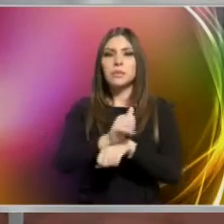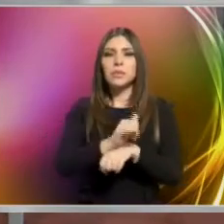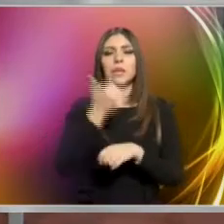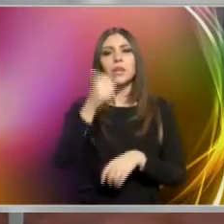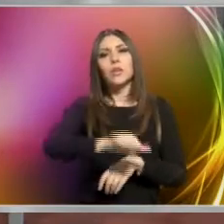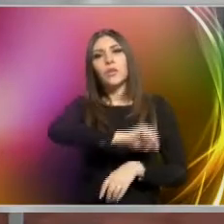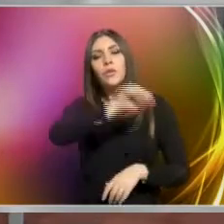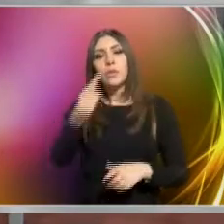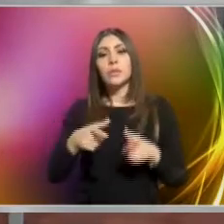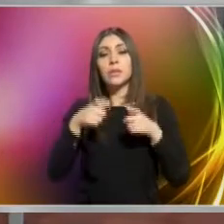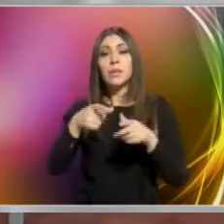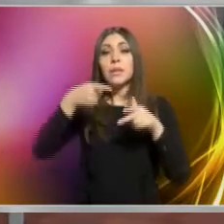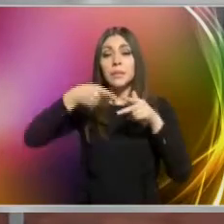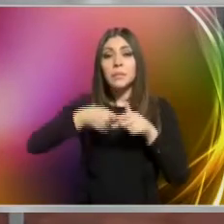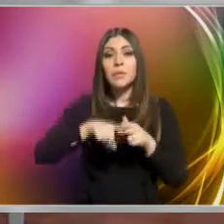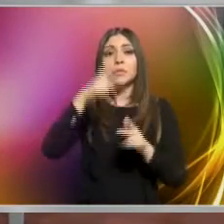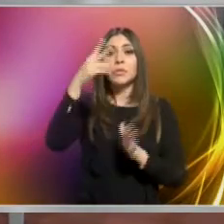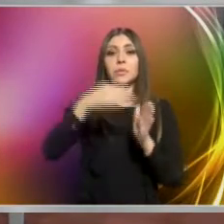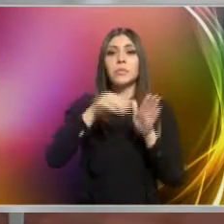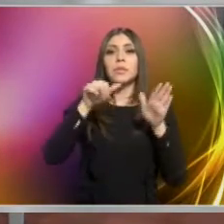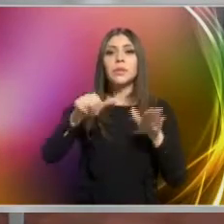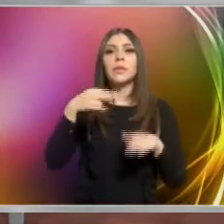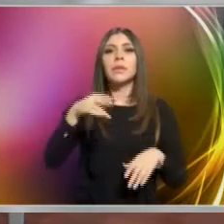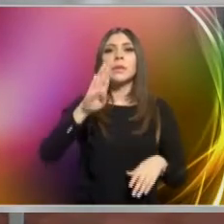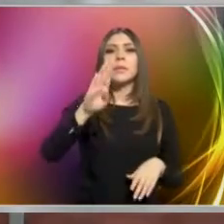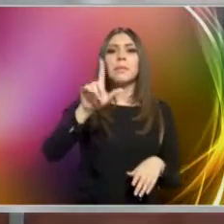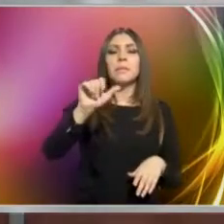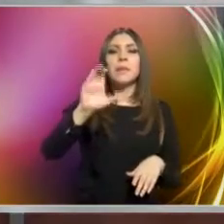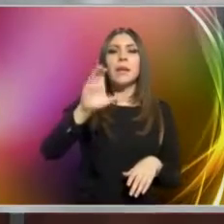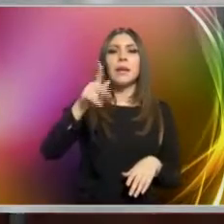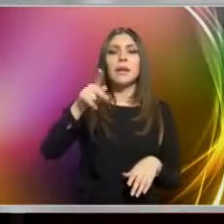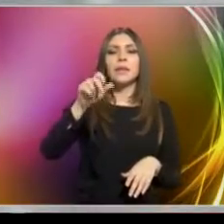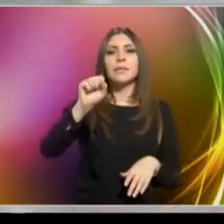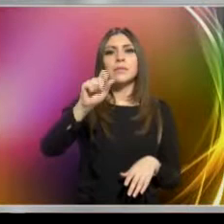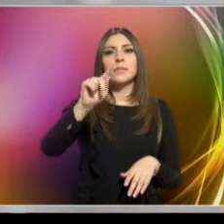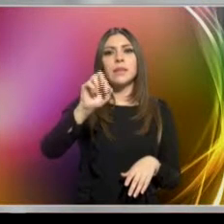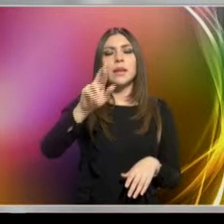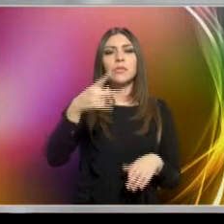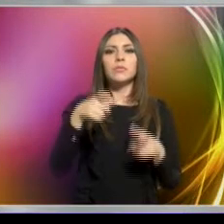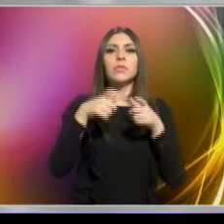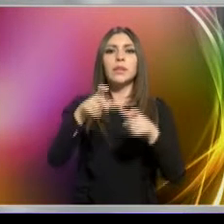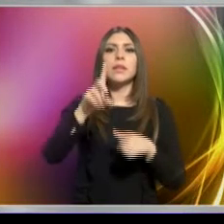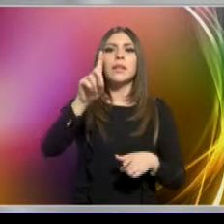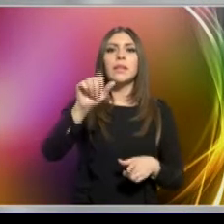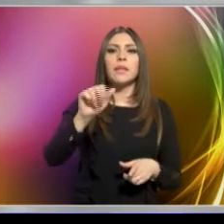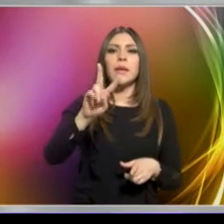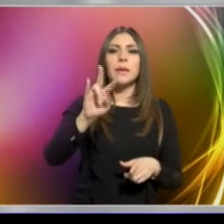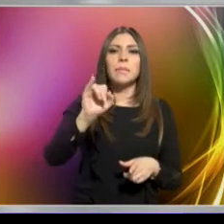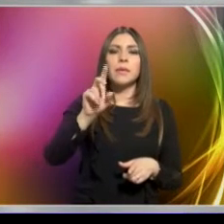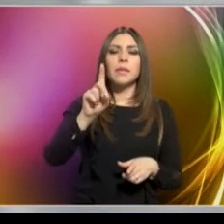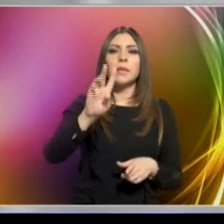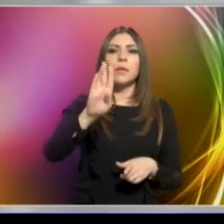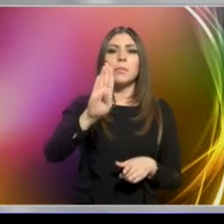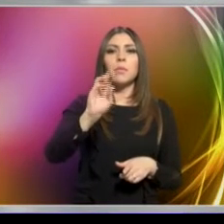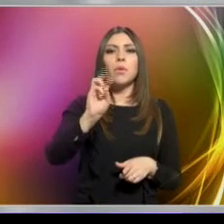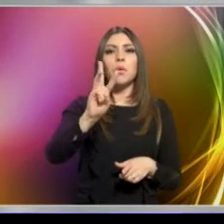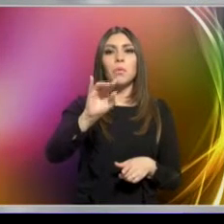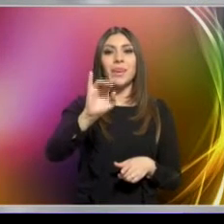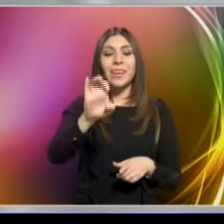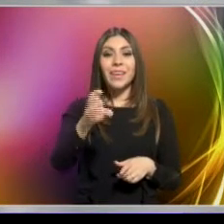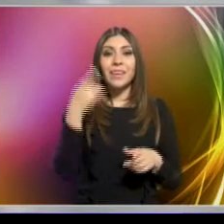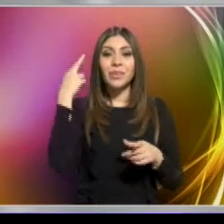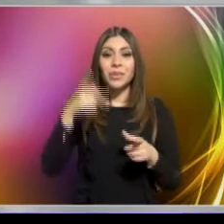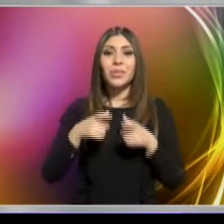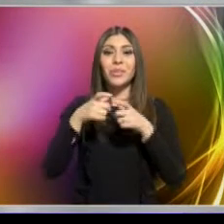justo a principio del 2016 salió Black Star, el disco de David Bowie, Sí, y murió 2 días después. imagínate.